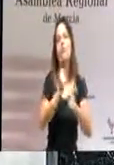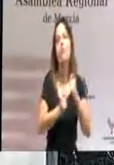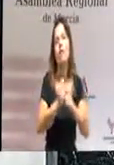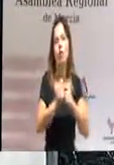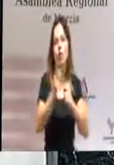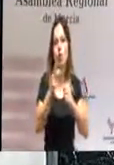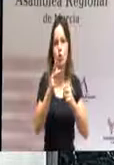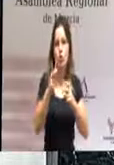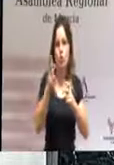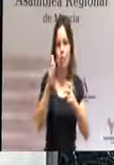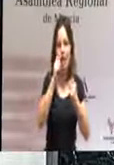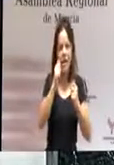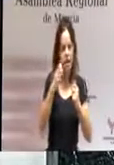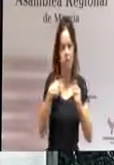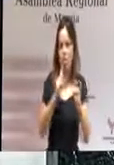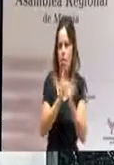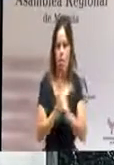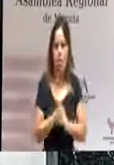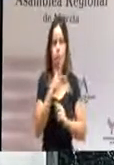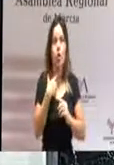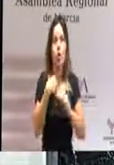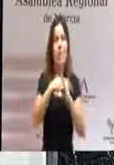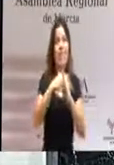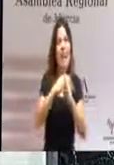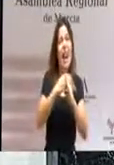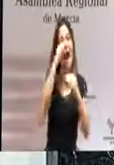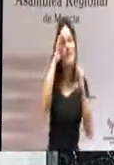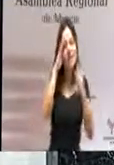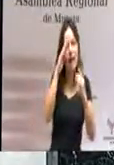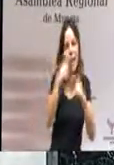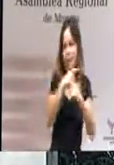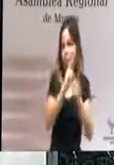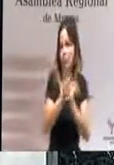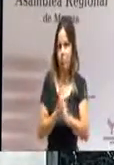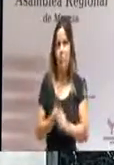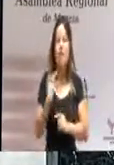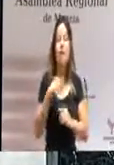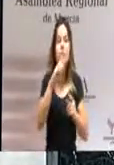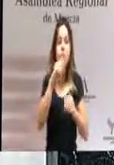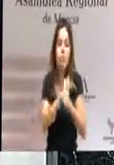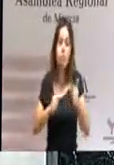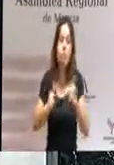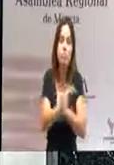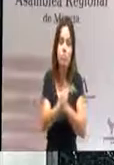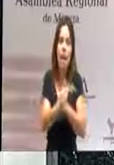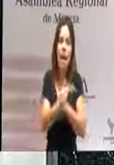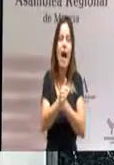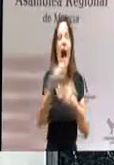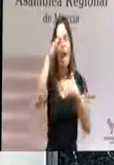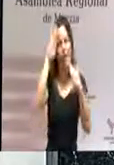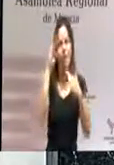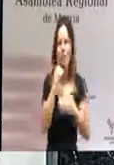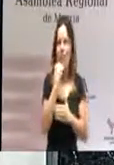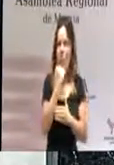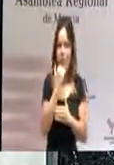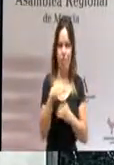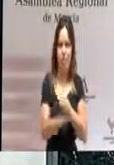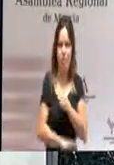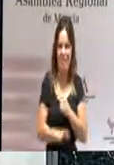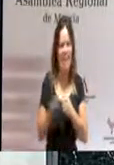y organizativamente los diferentes niveles asistenciales y primando la atención primaria. Basta de hacer